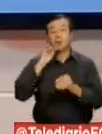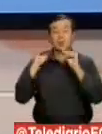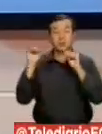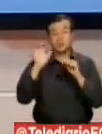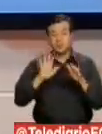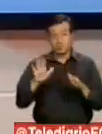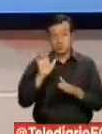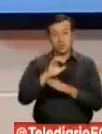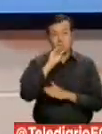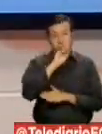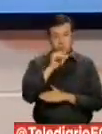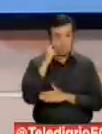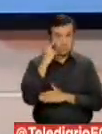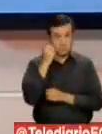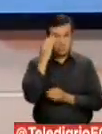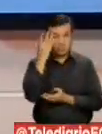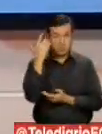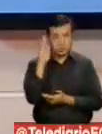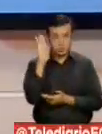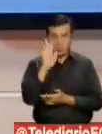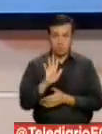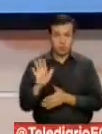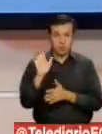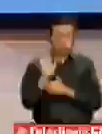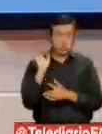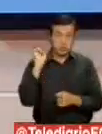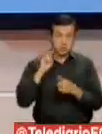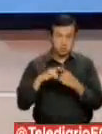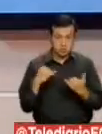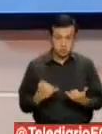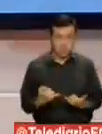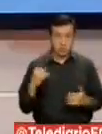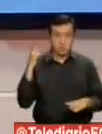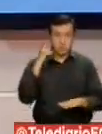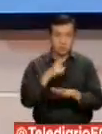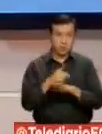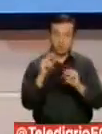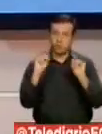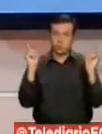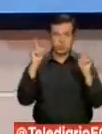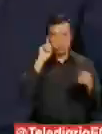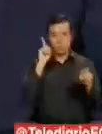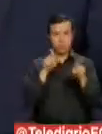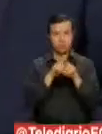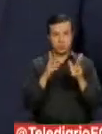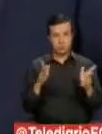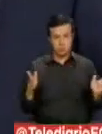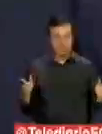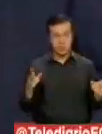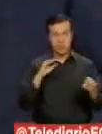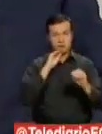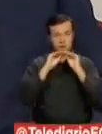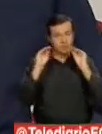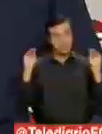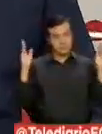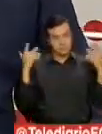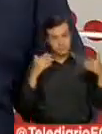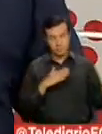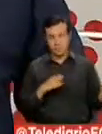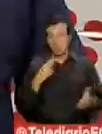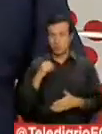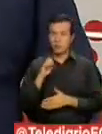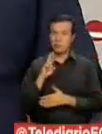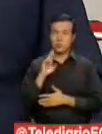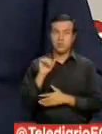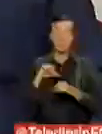país, mire, esto le estamos entregando al país y no le estamos imponiendo porque no hubo consensos. La advertencia está hecha. Homero